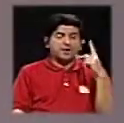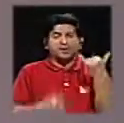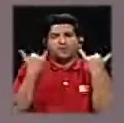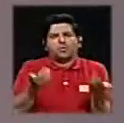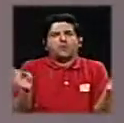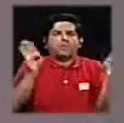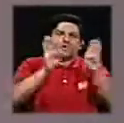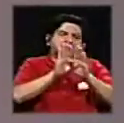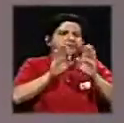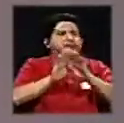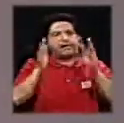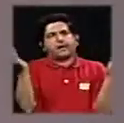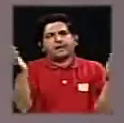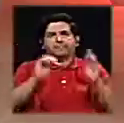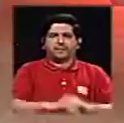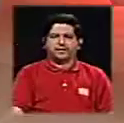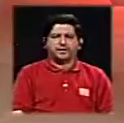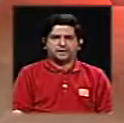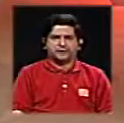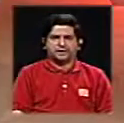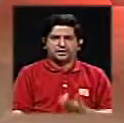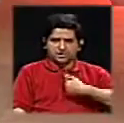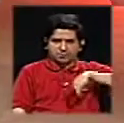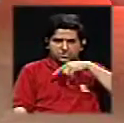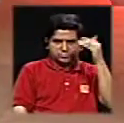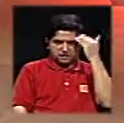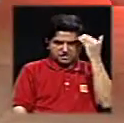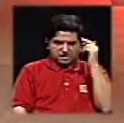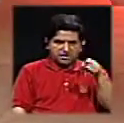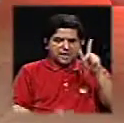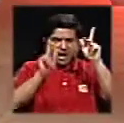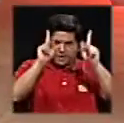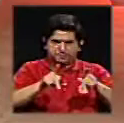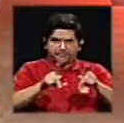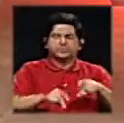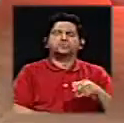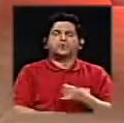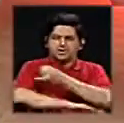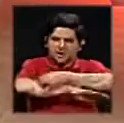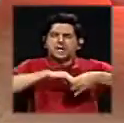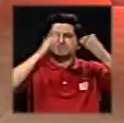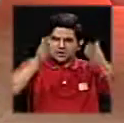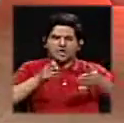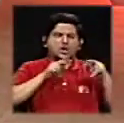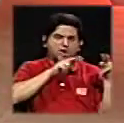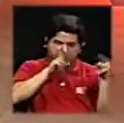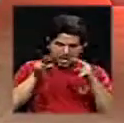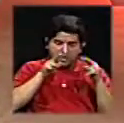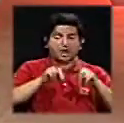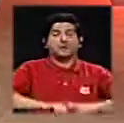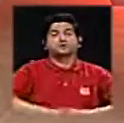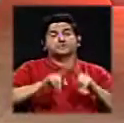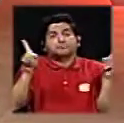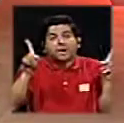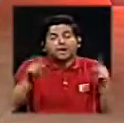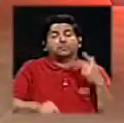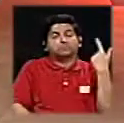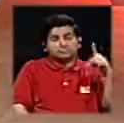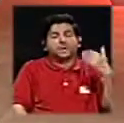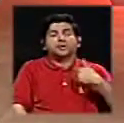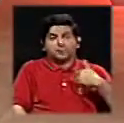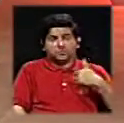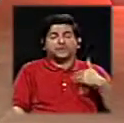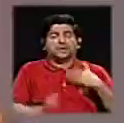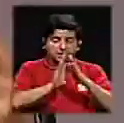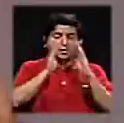cerramos el paso, que lo abrimos. No desconocemos que había gente ahí, sabemos que habían ingenieros, que había un monitoreo, pero sí era riesgoso el